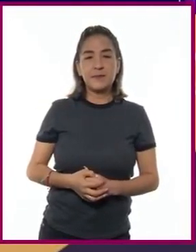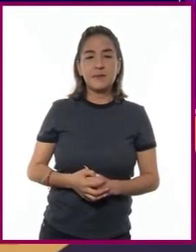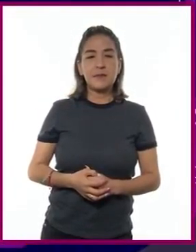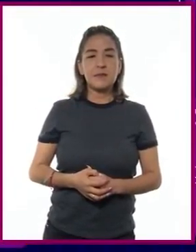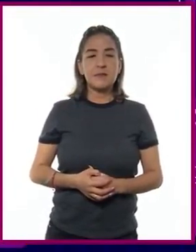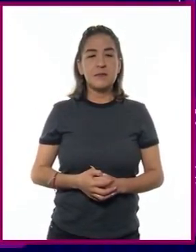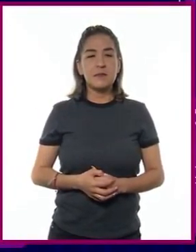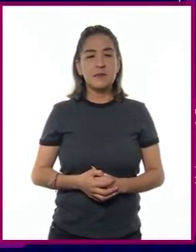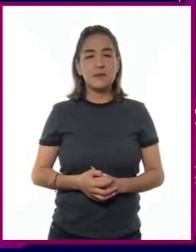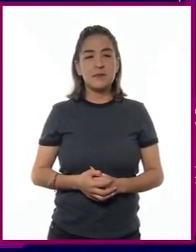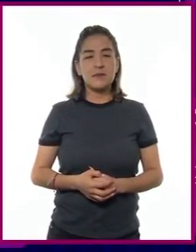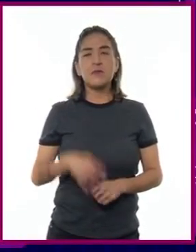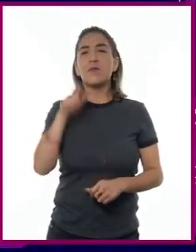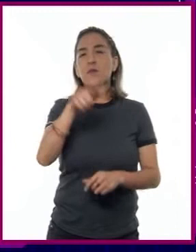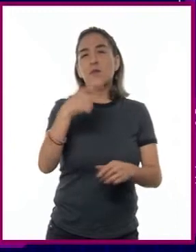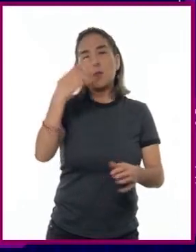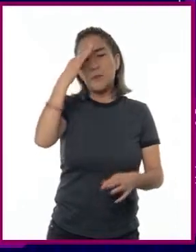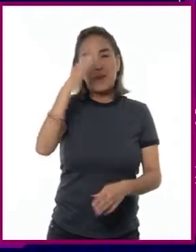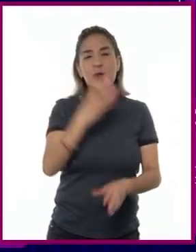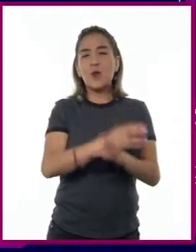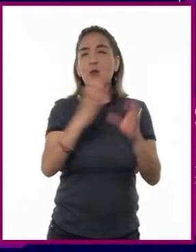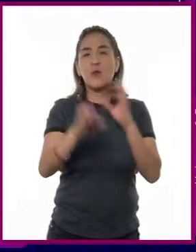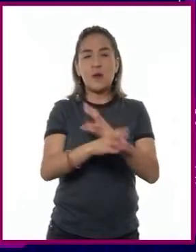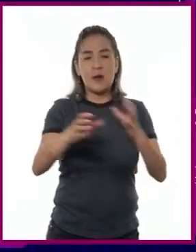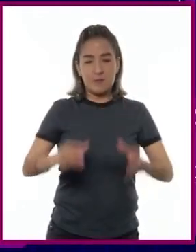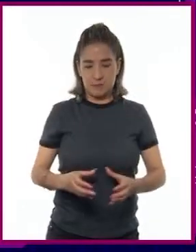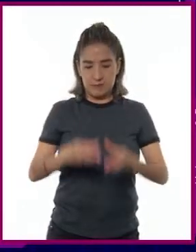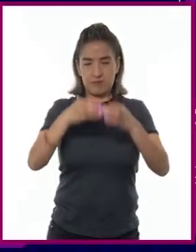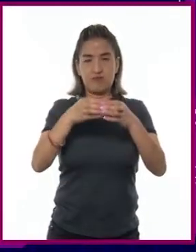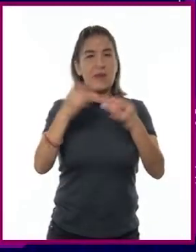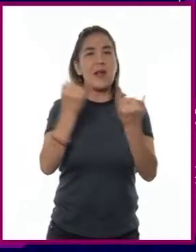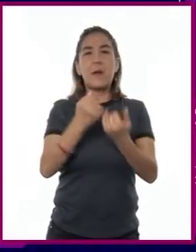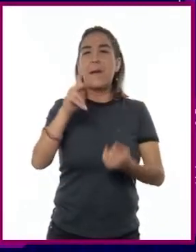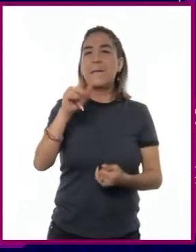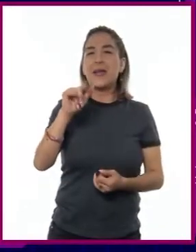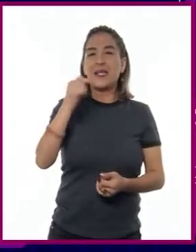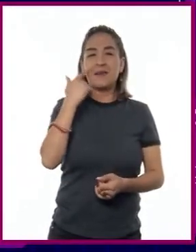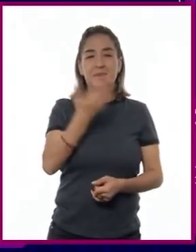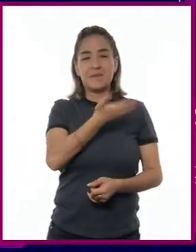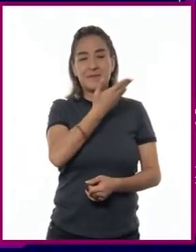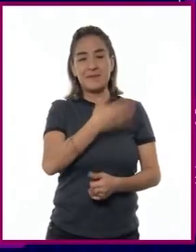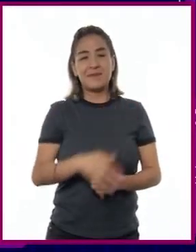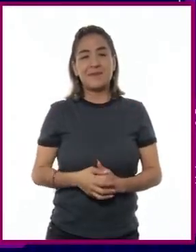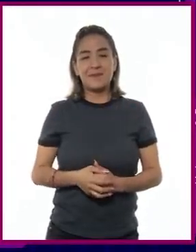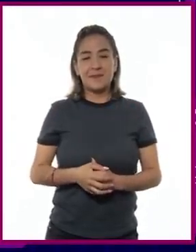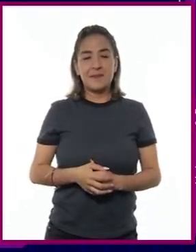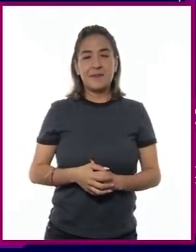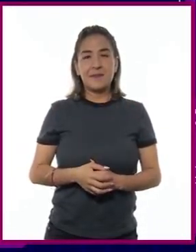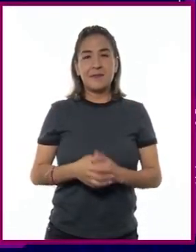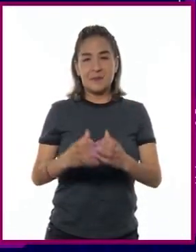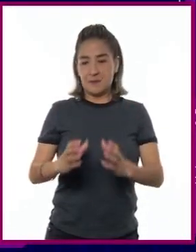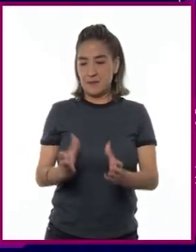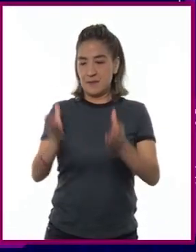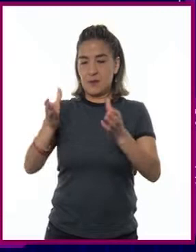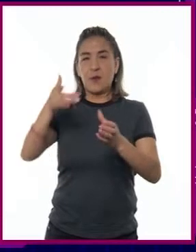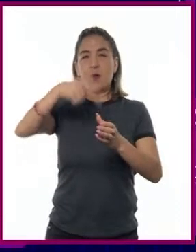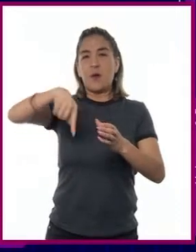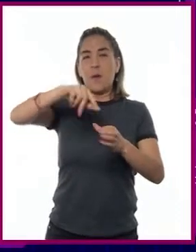un objeto cilíndrico sólido como una pila y un objeto cilíndrico hueco como un